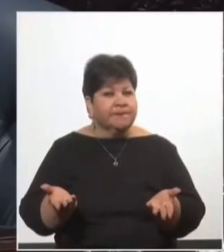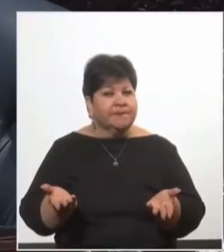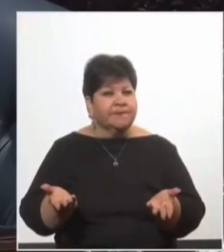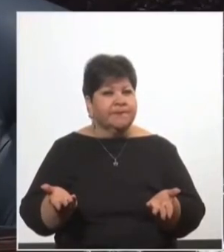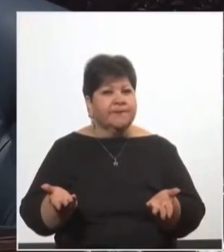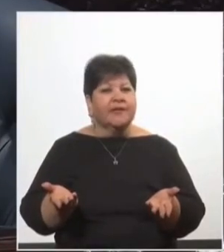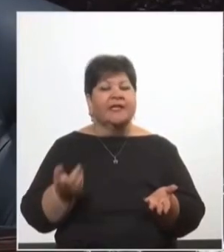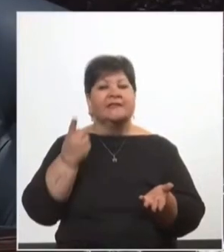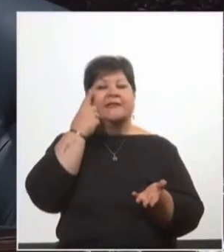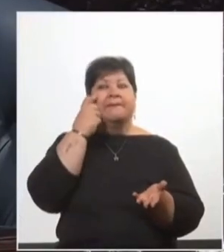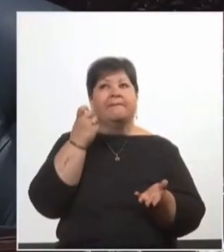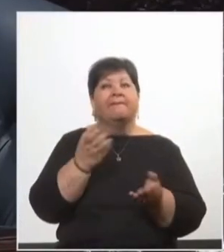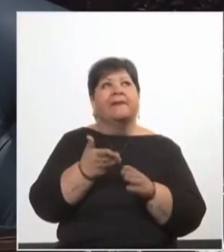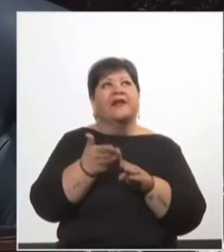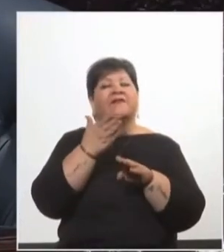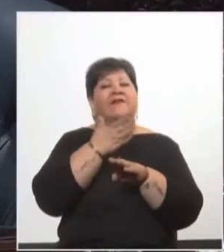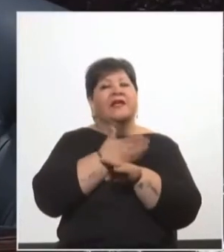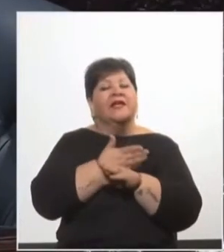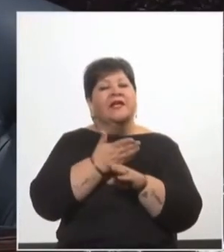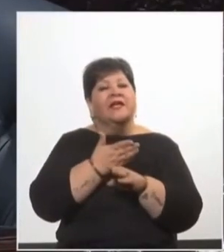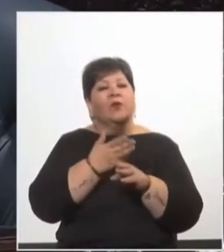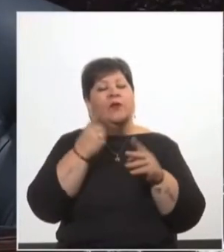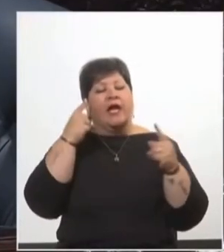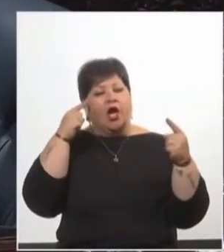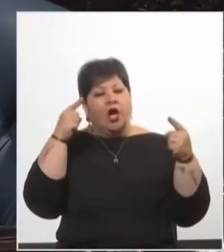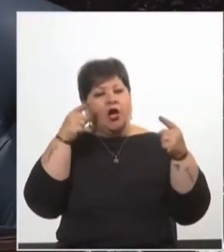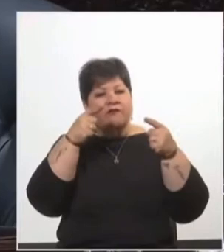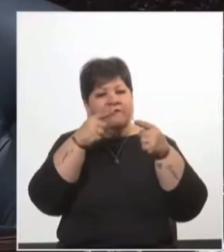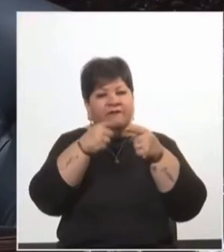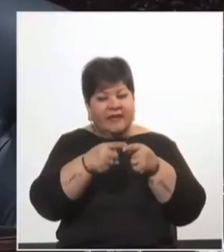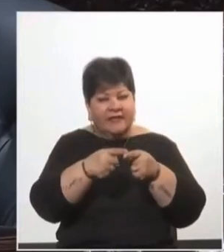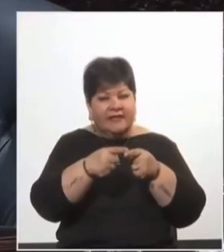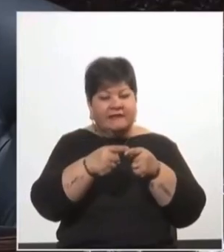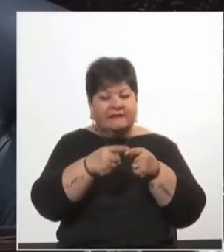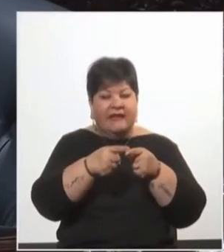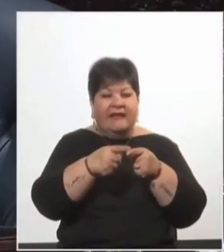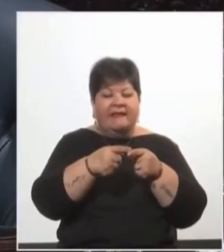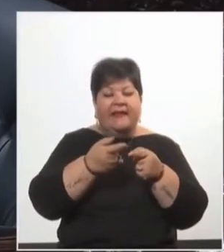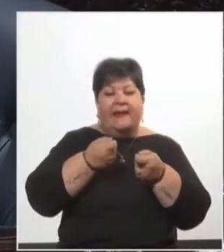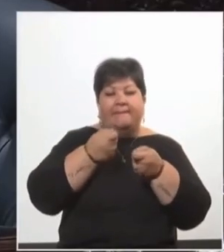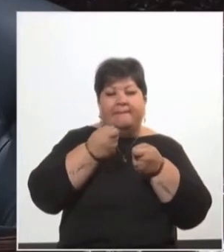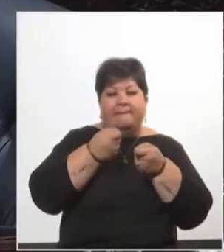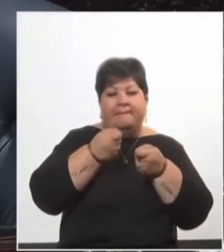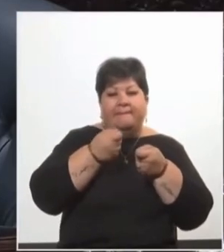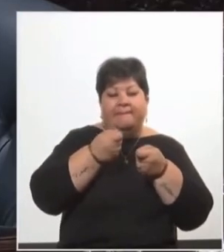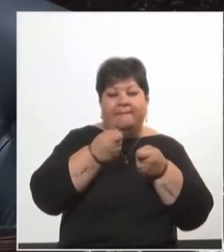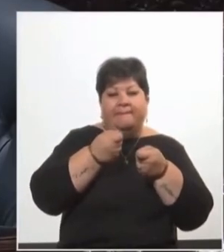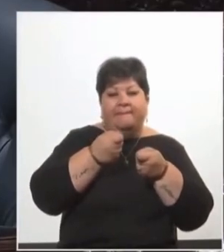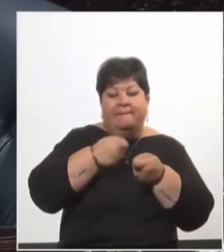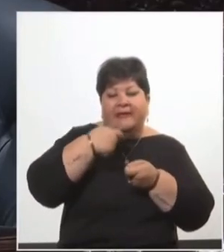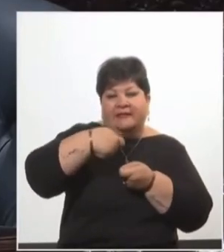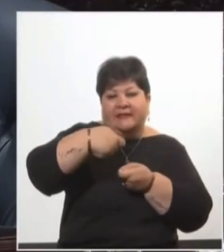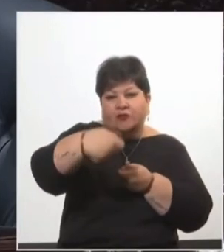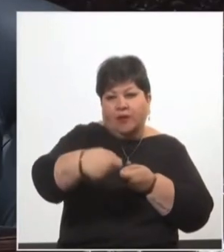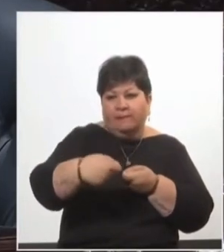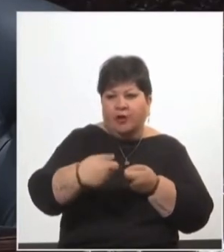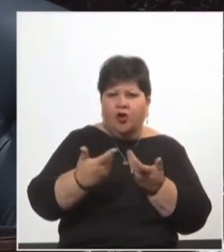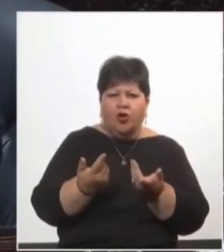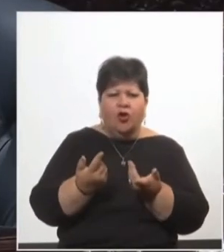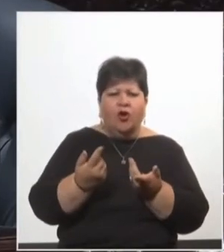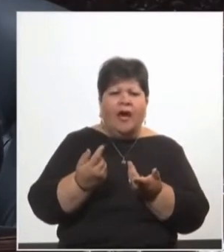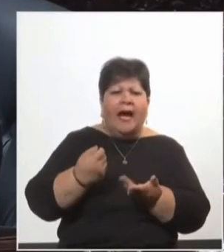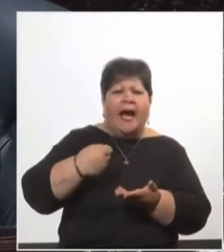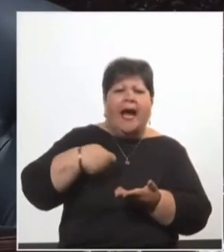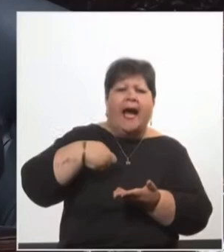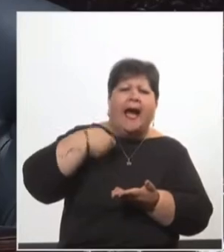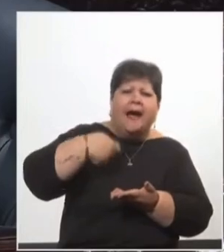se prevé una convergencia parcial de las prestaciones, pero no de los aportes. No hay una convergencia